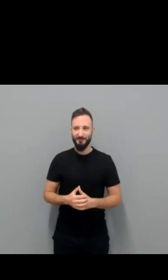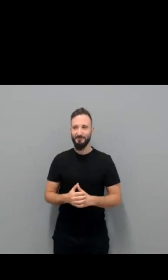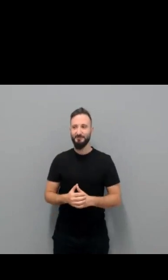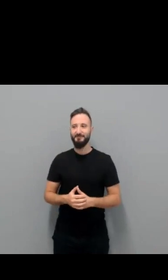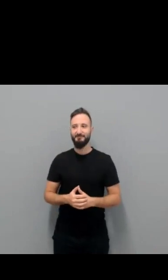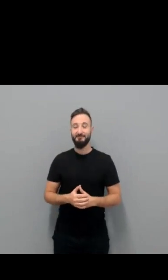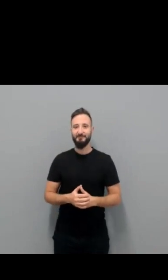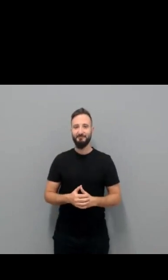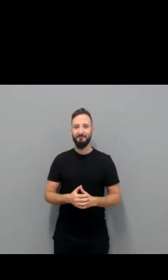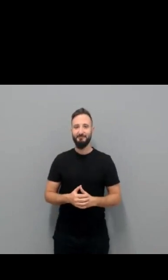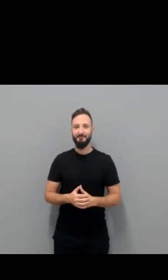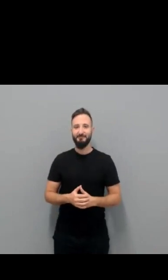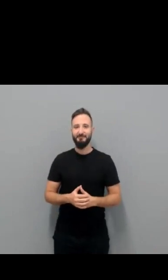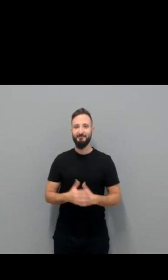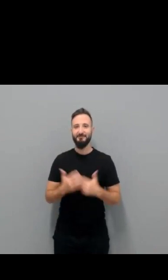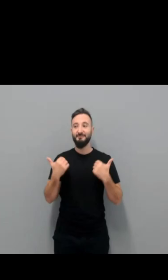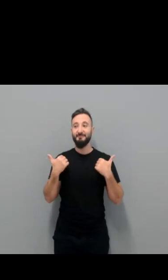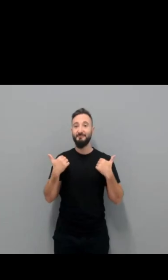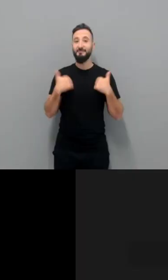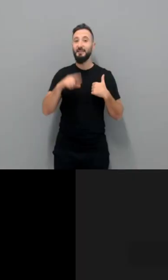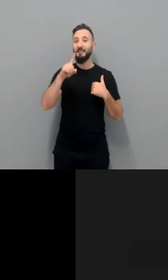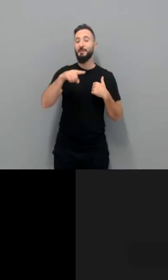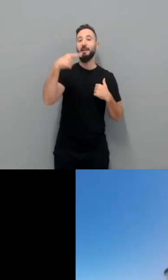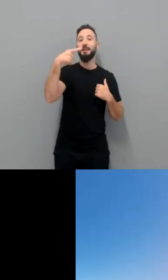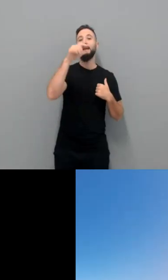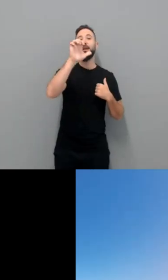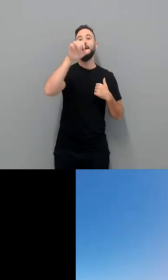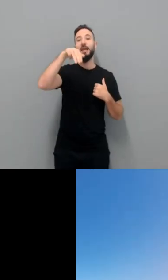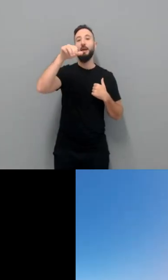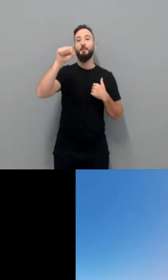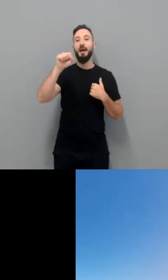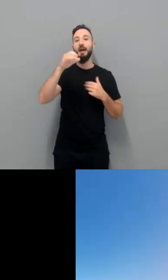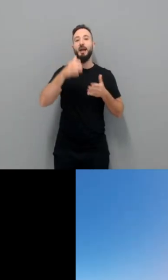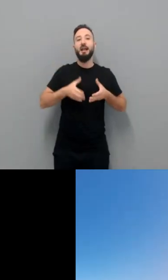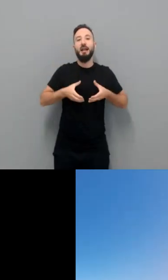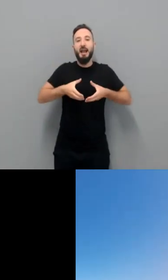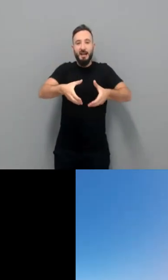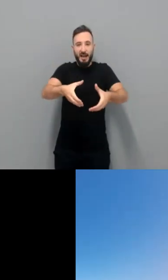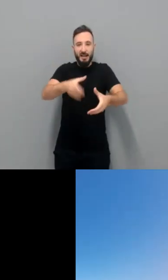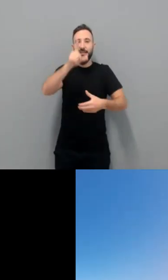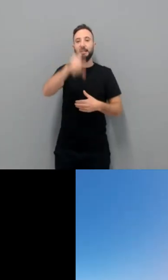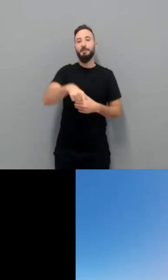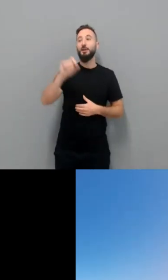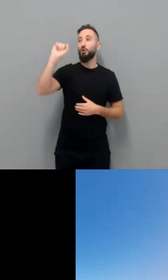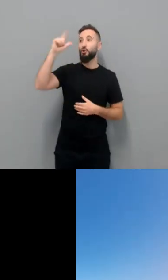Tenemos también a Gema Canales junto a Sol.